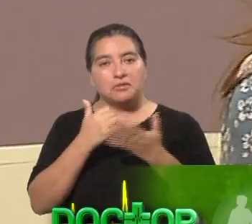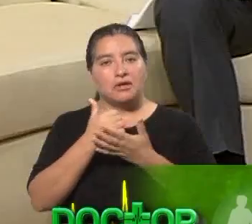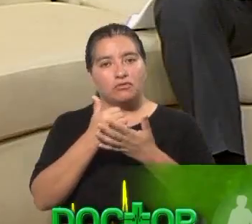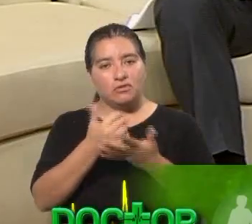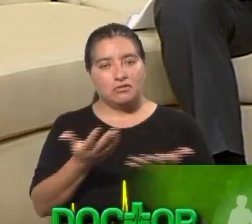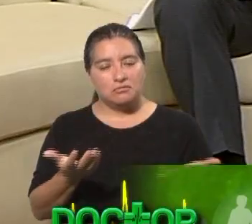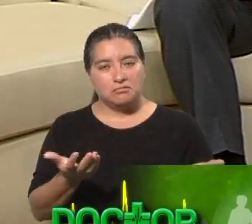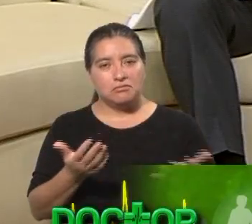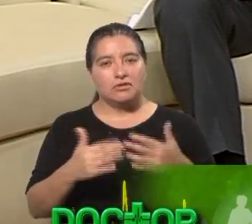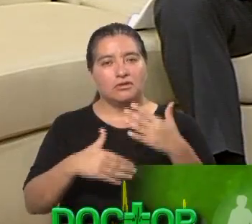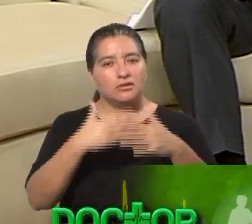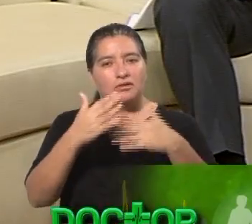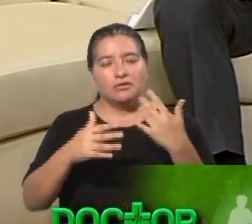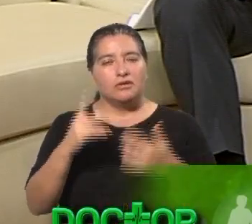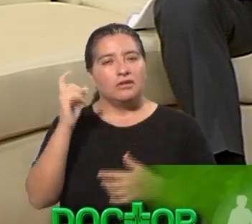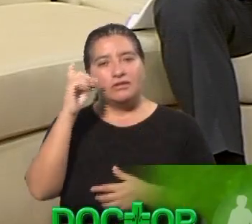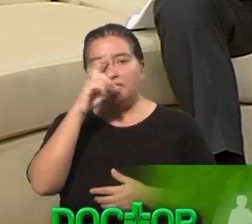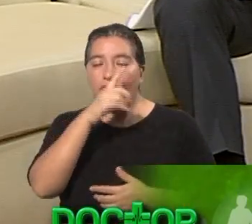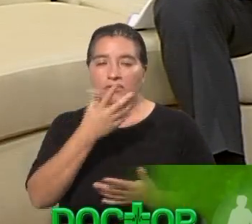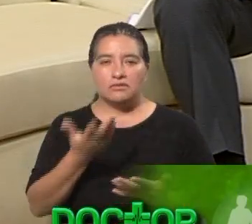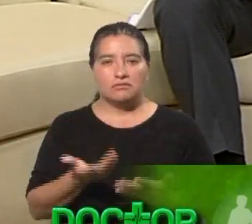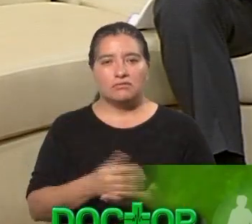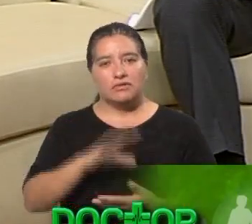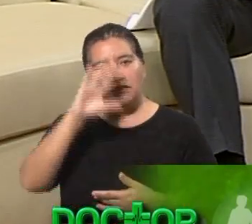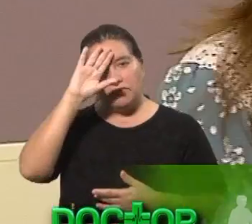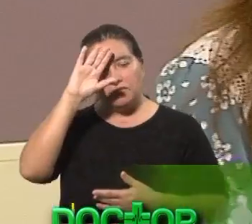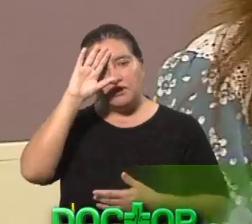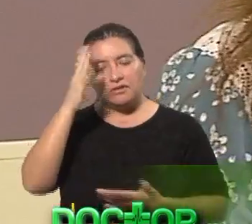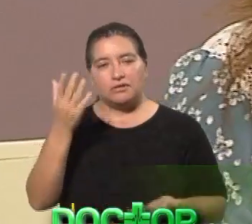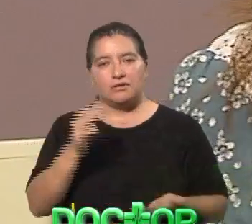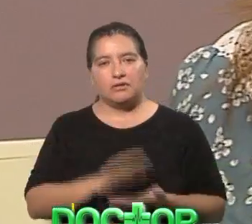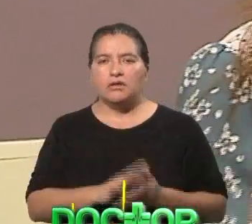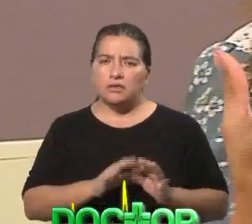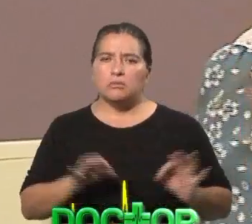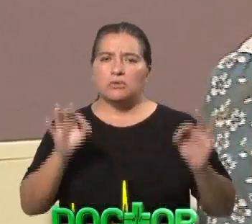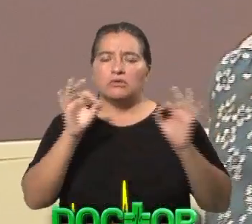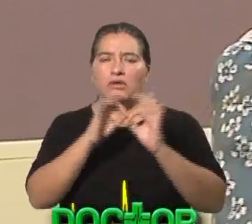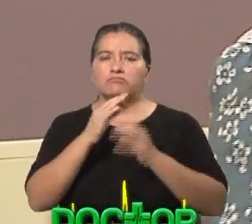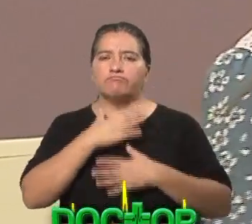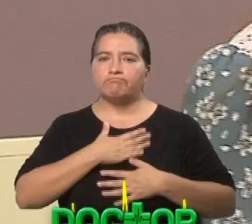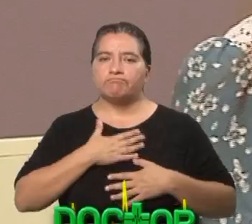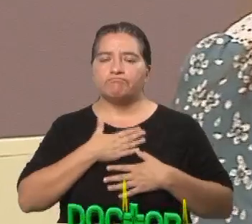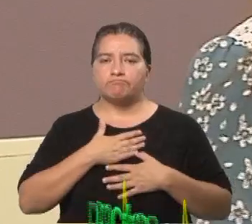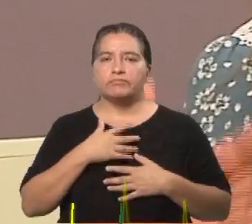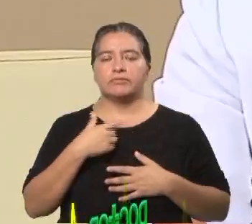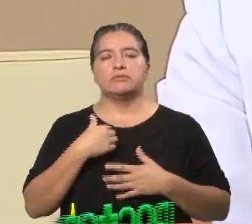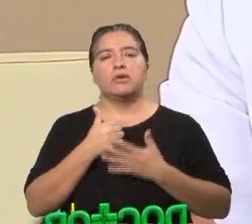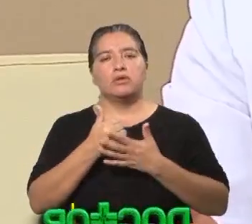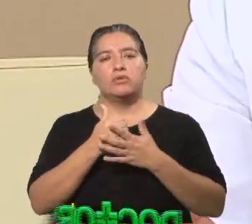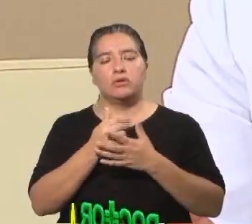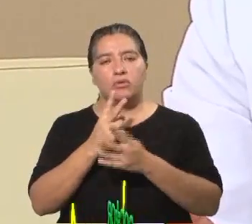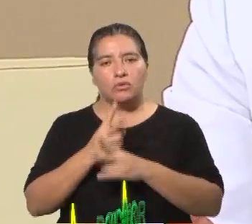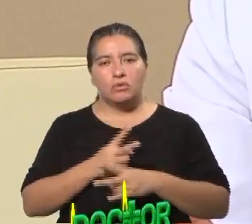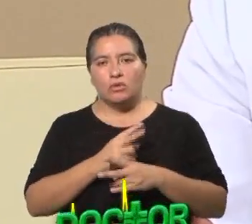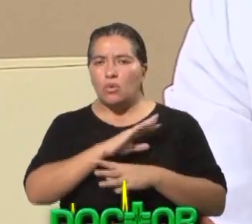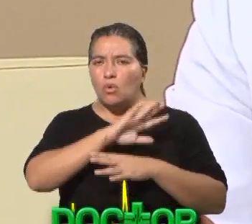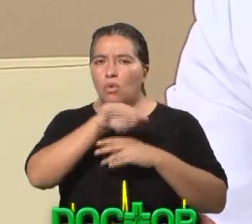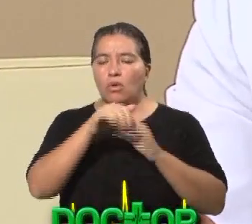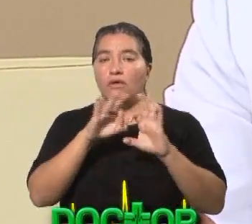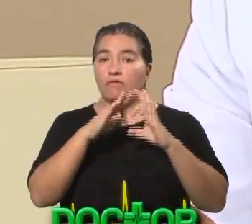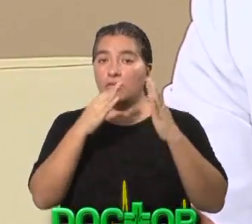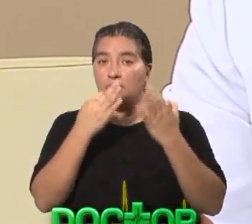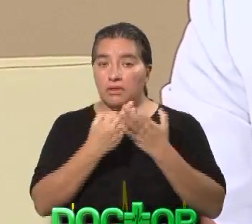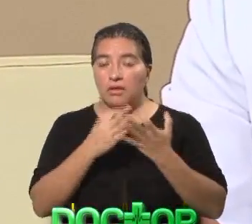este proceso tan doloroso que puede ser igual importante y satisfactorio si se sabe llevar. Y la familia entera va